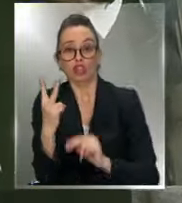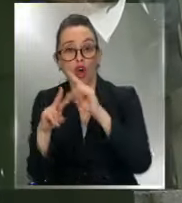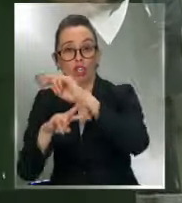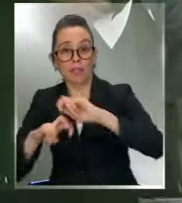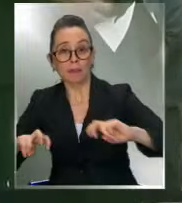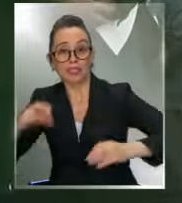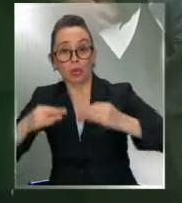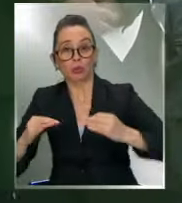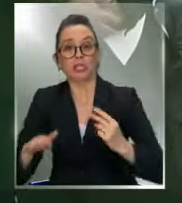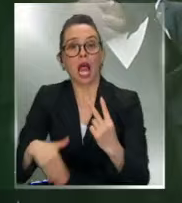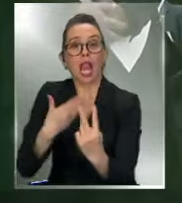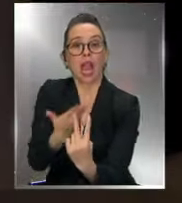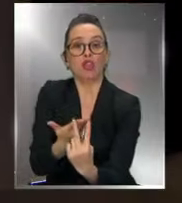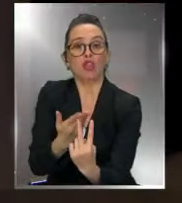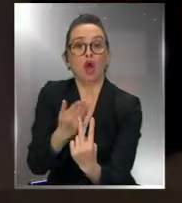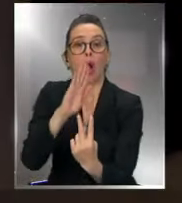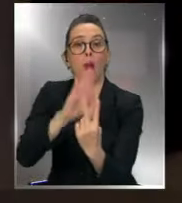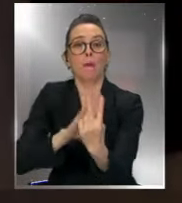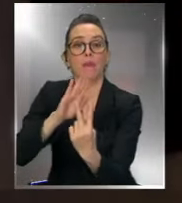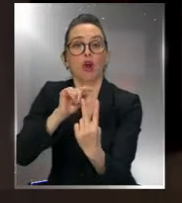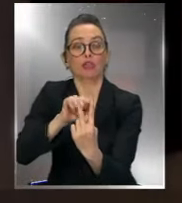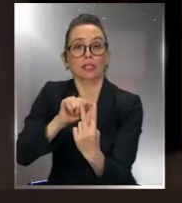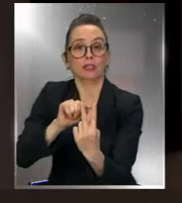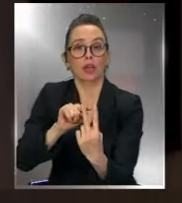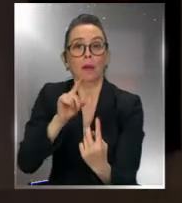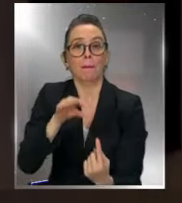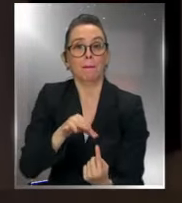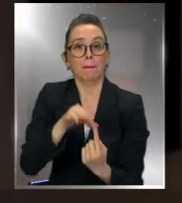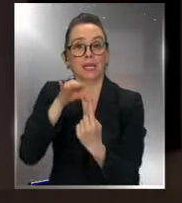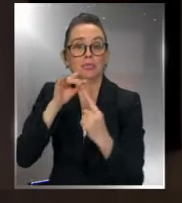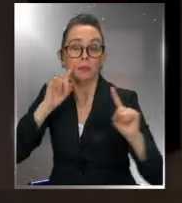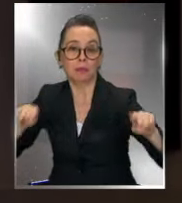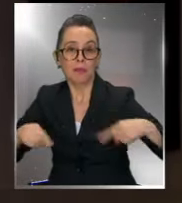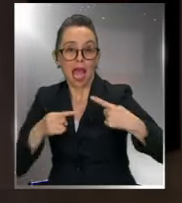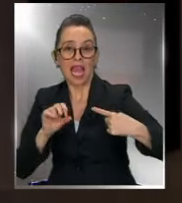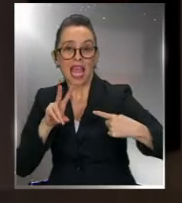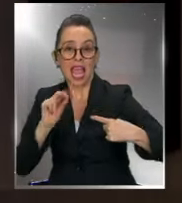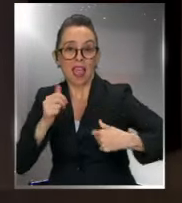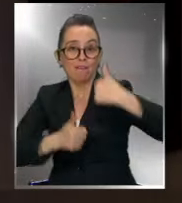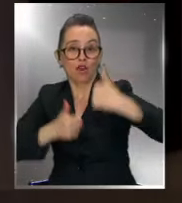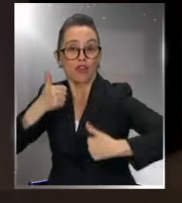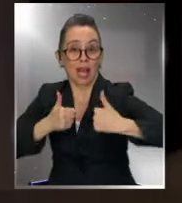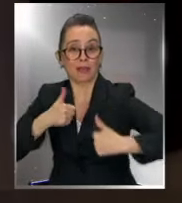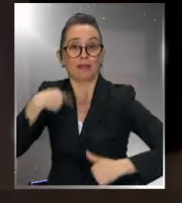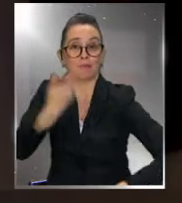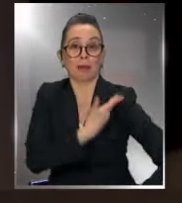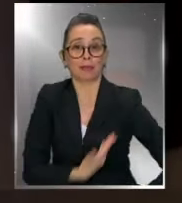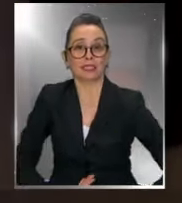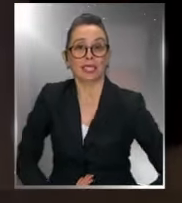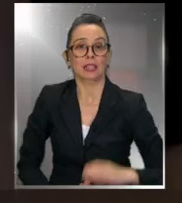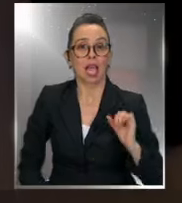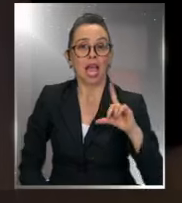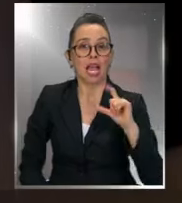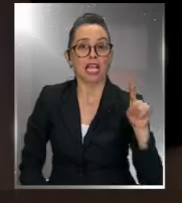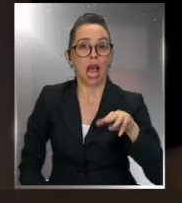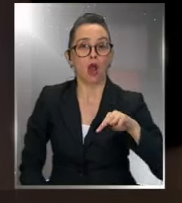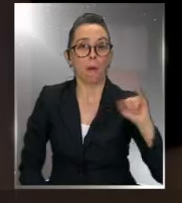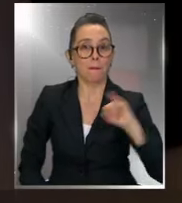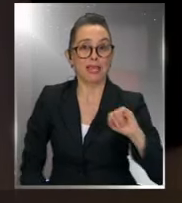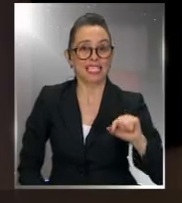por la justicia. El contendor principal de Evo Morales en la próxima elección presidencial es Carlos Mesa, el